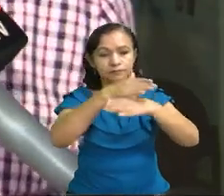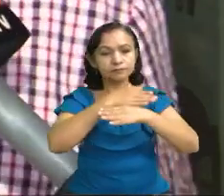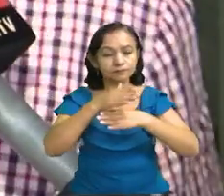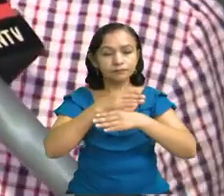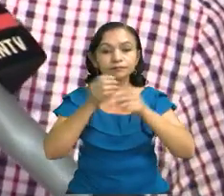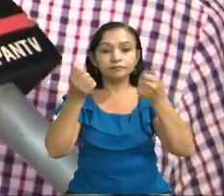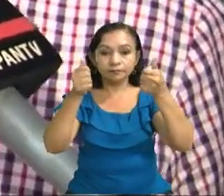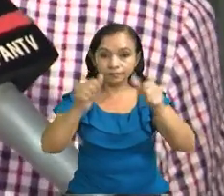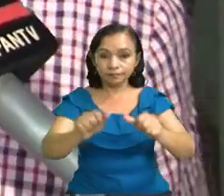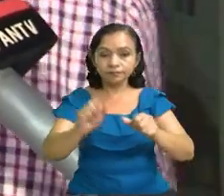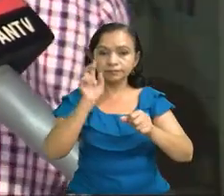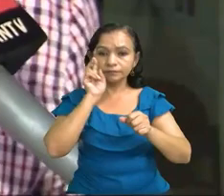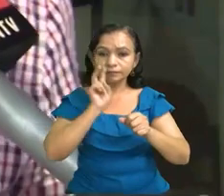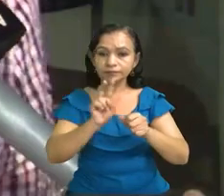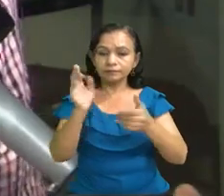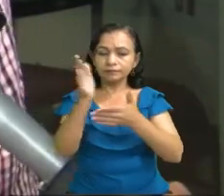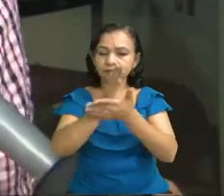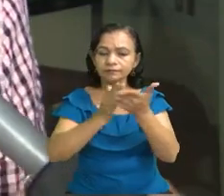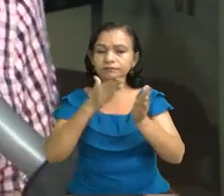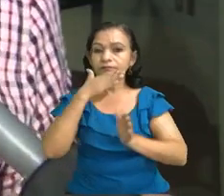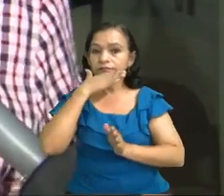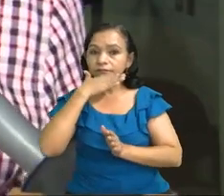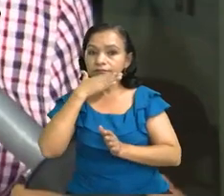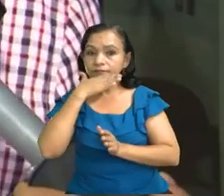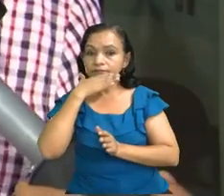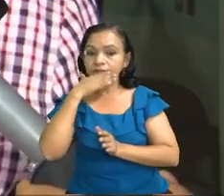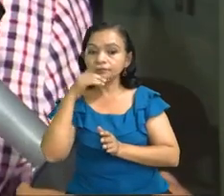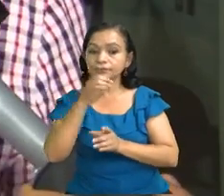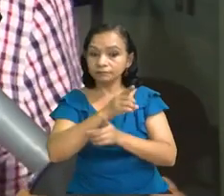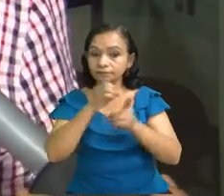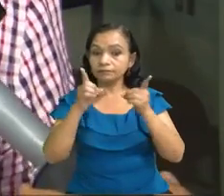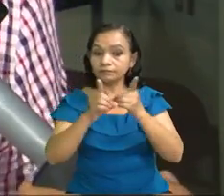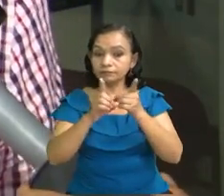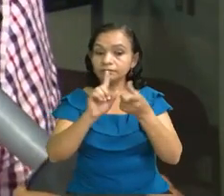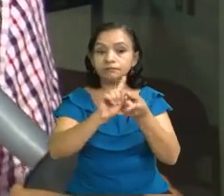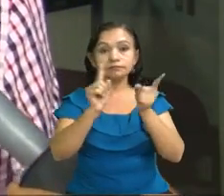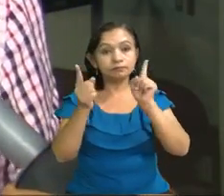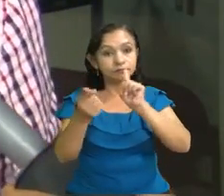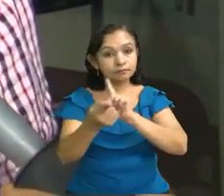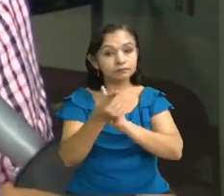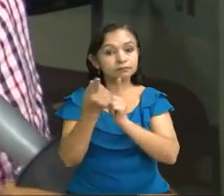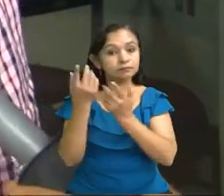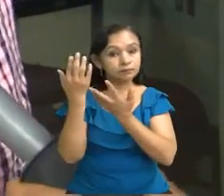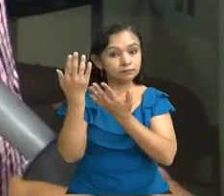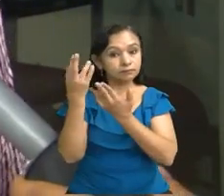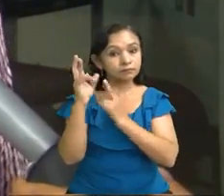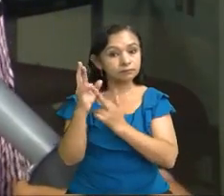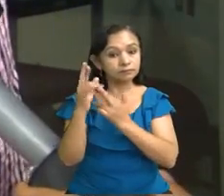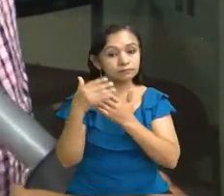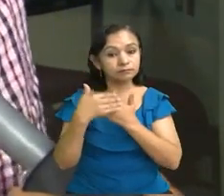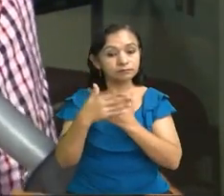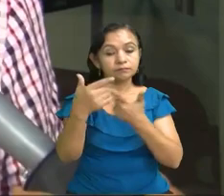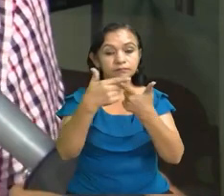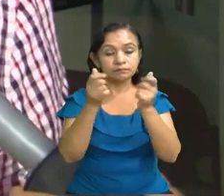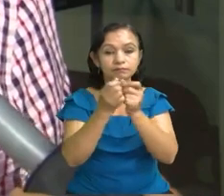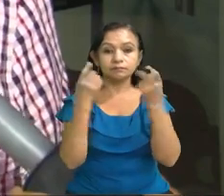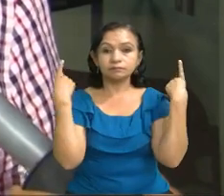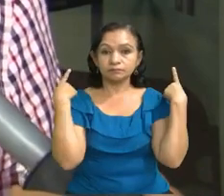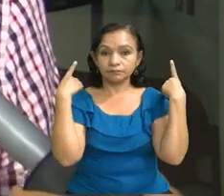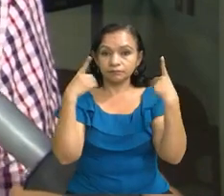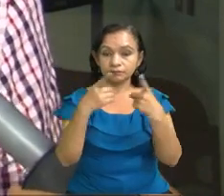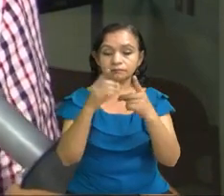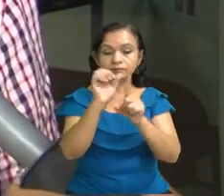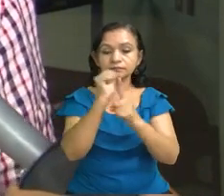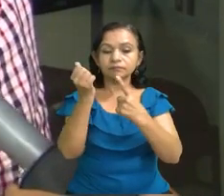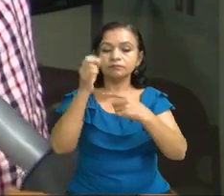lucro, porque vemos que ahí hay algunas dificultades que hay que aliviar y esperamos pues que lo considere la Junta Directiva, que lo considere la